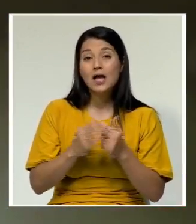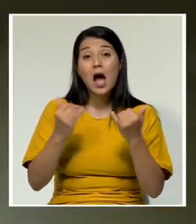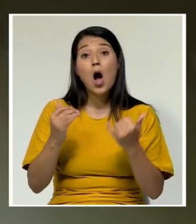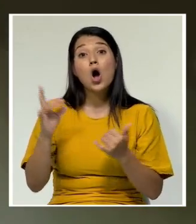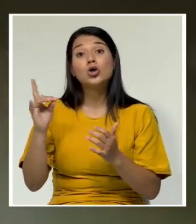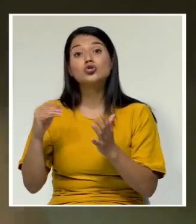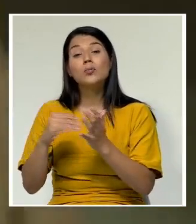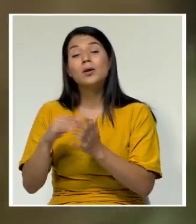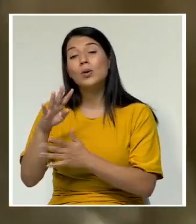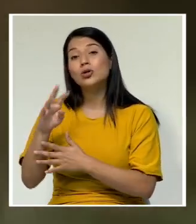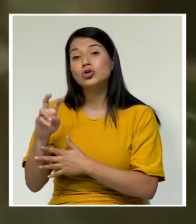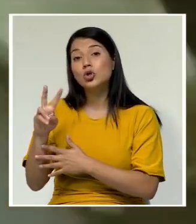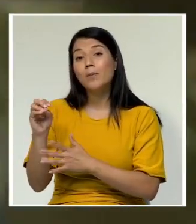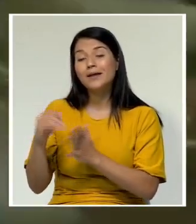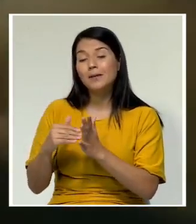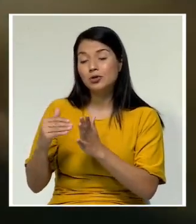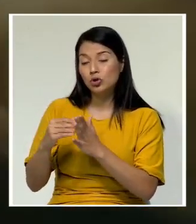de